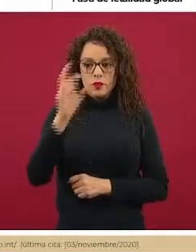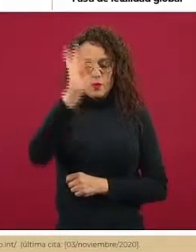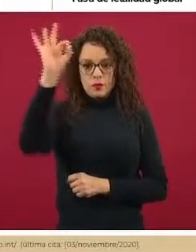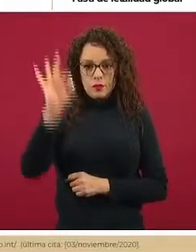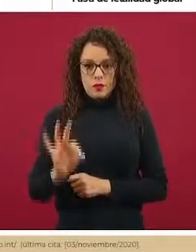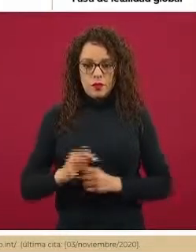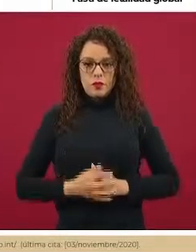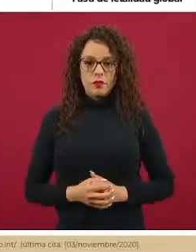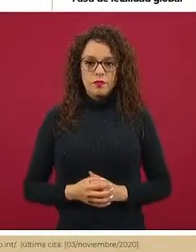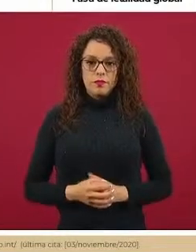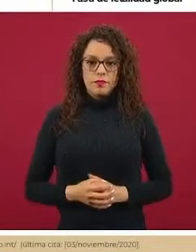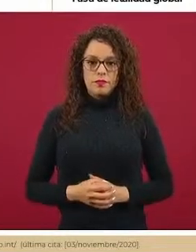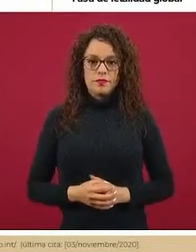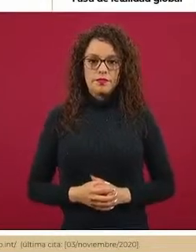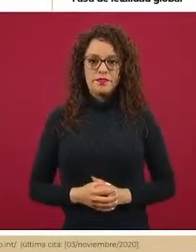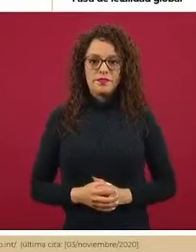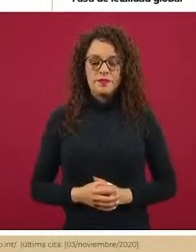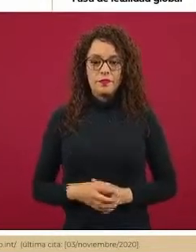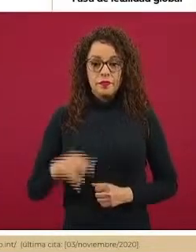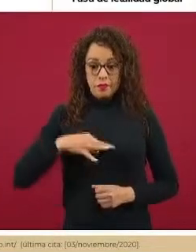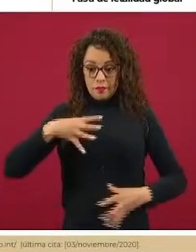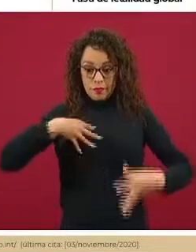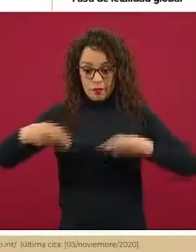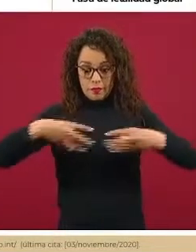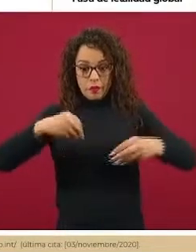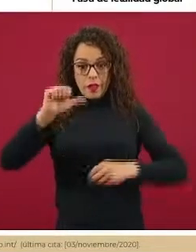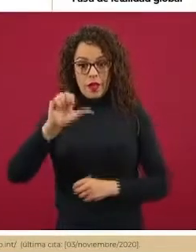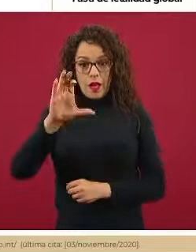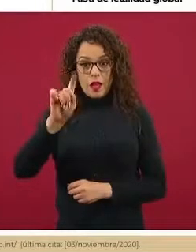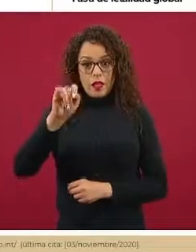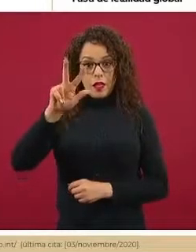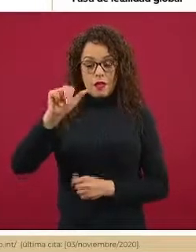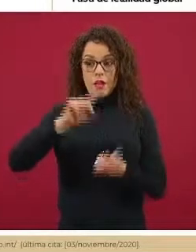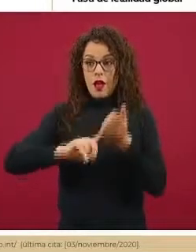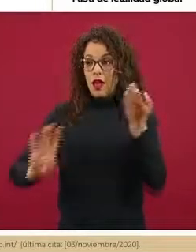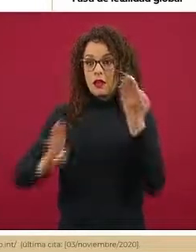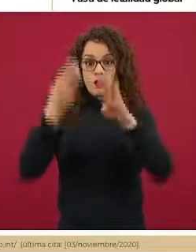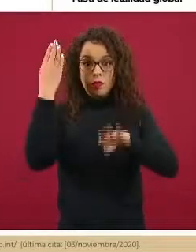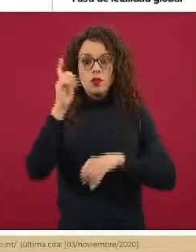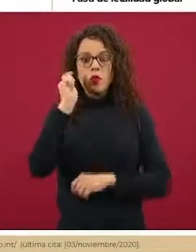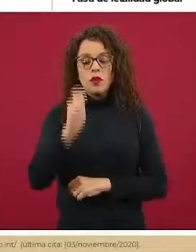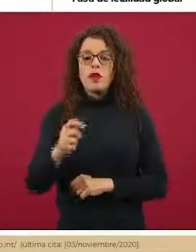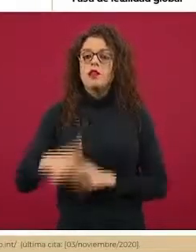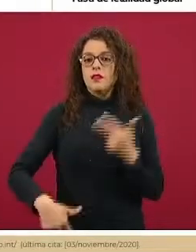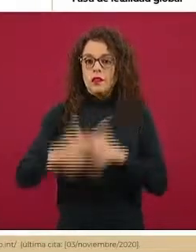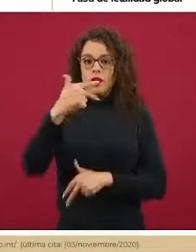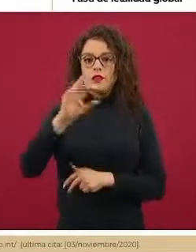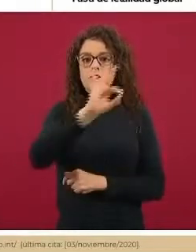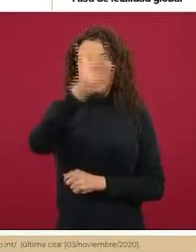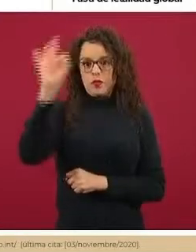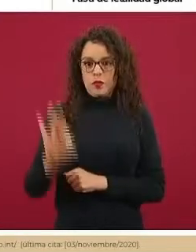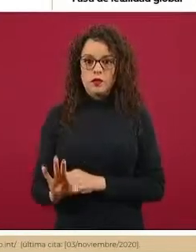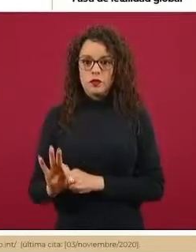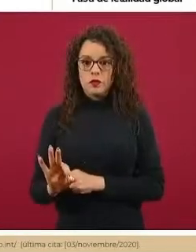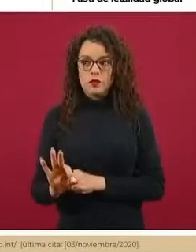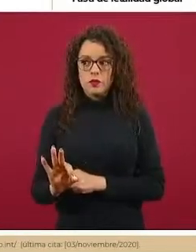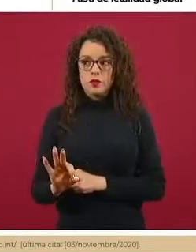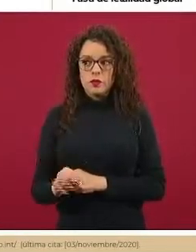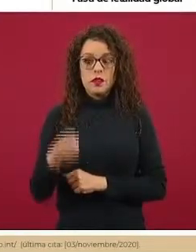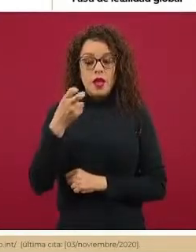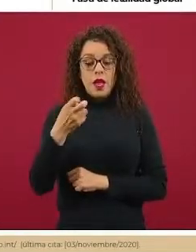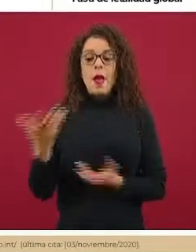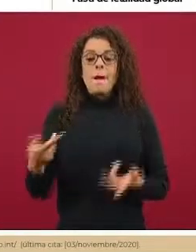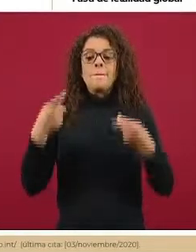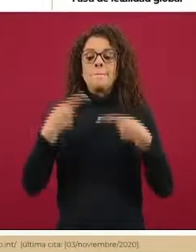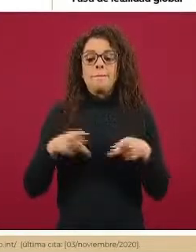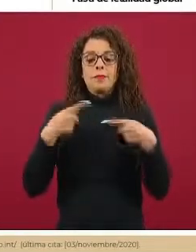31.2%. La pandemia activa a nivel mundial representa un 13%, que es esa cantidad de personas